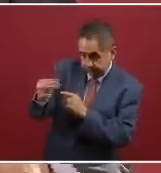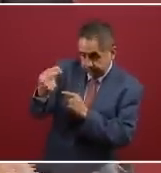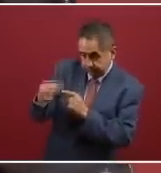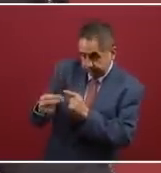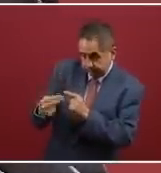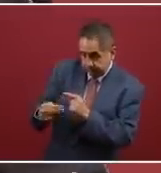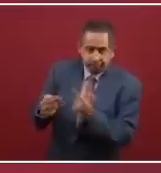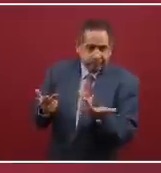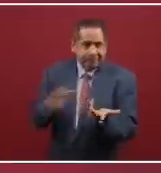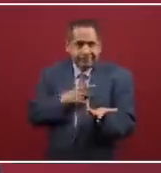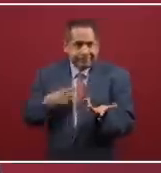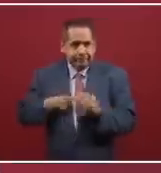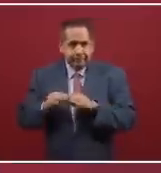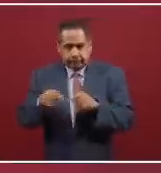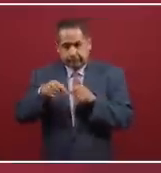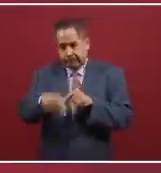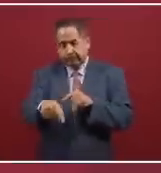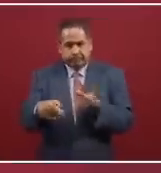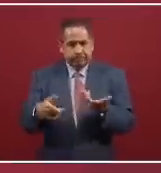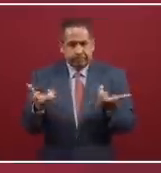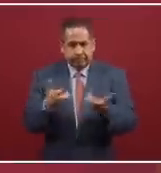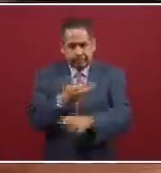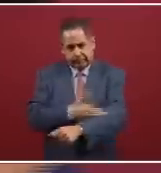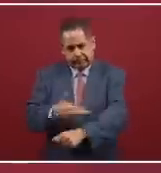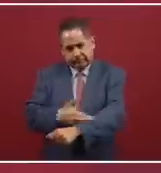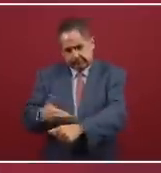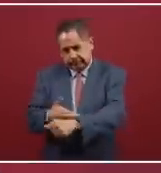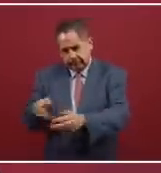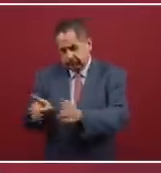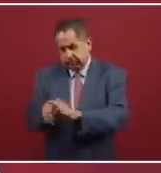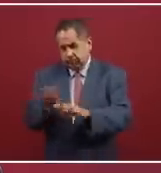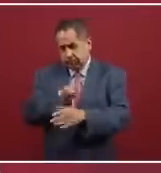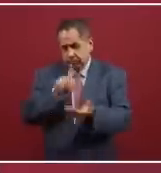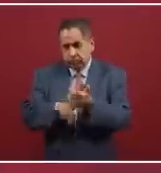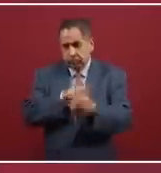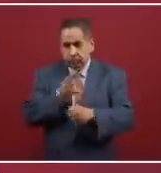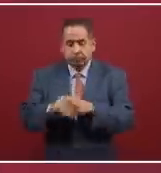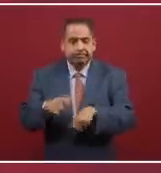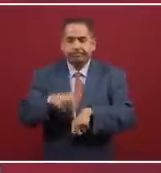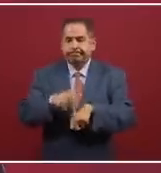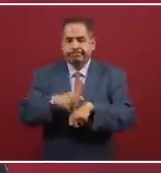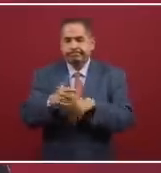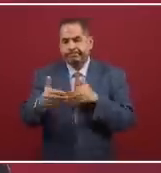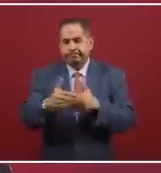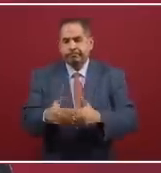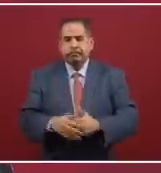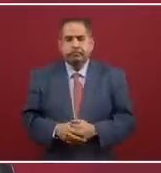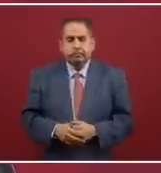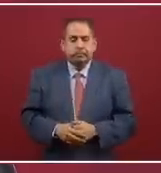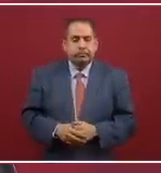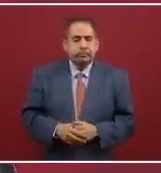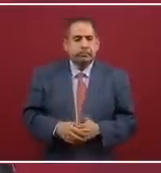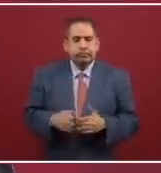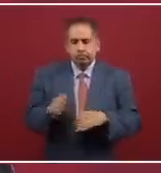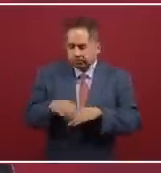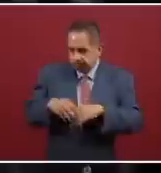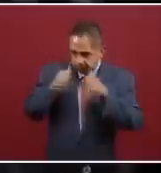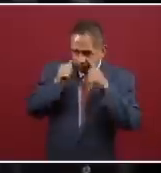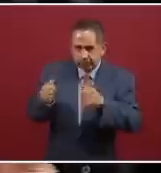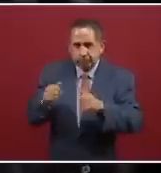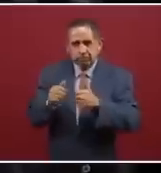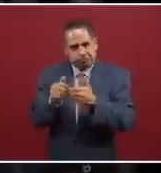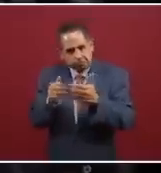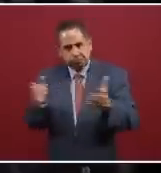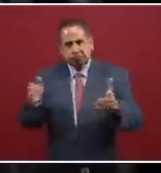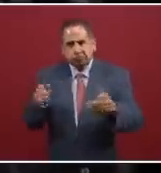organizando pues en estos días lo tenemos que hacer muy apresuradamente porque el tiempo sobre ampliar capacidad ampliar lugares